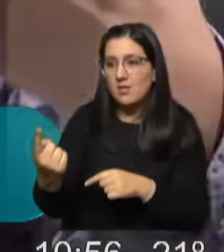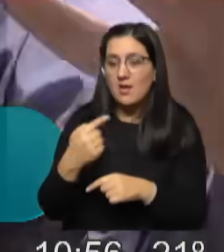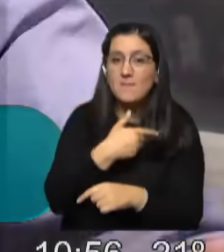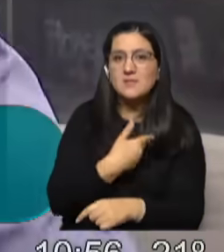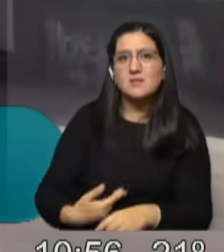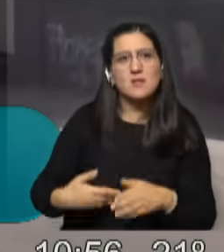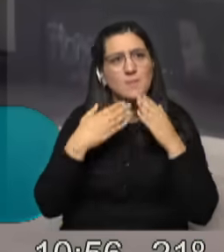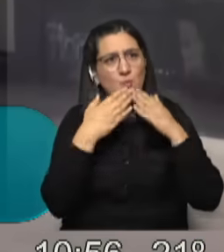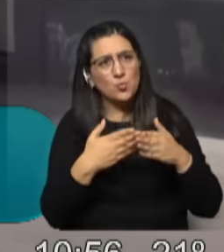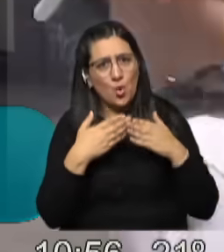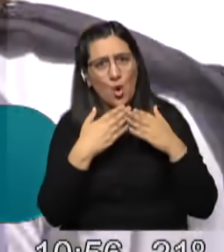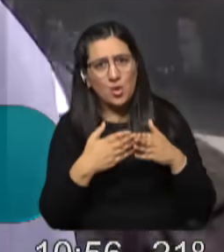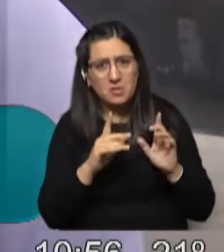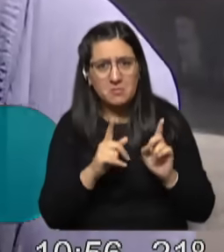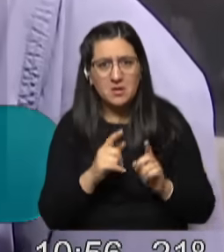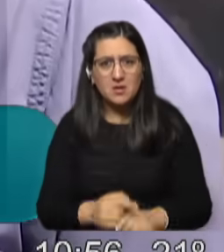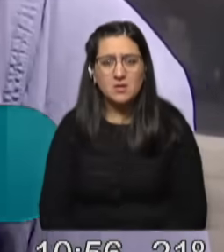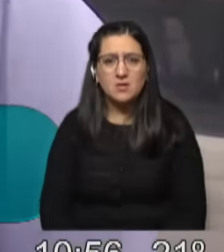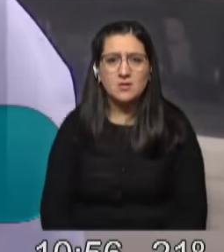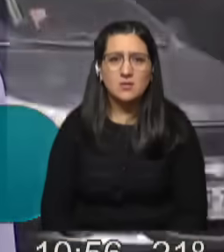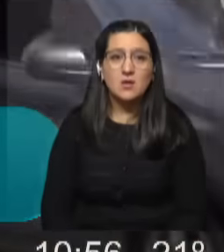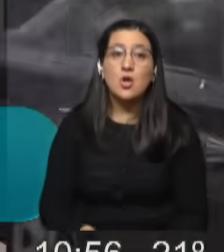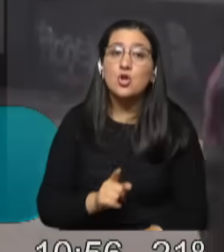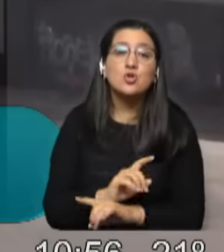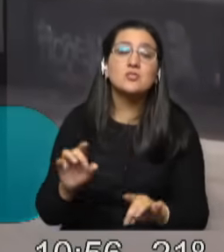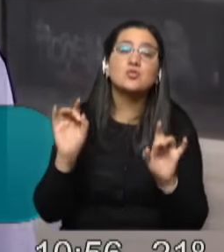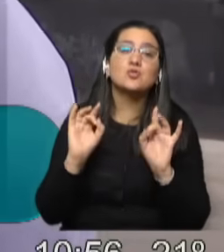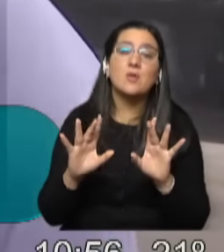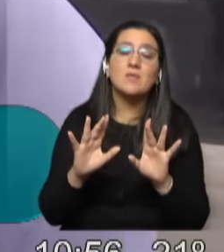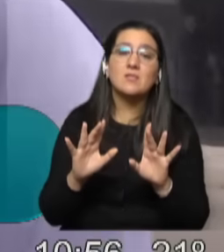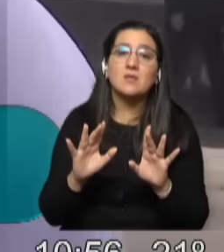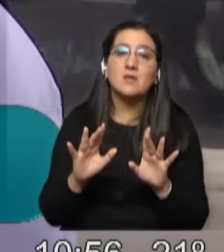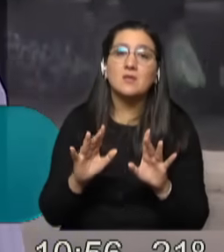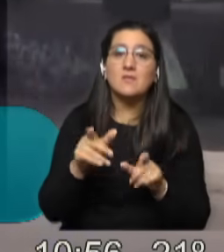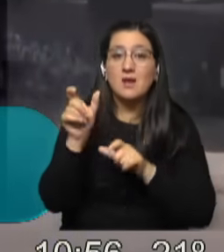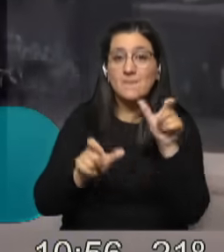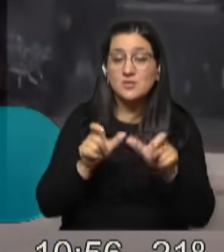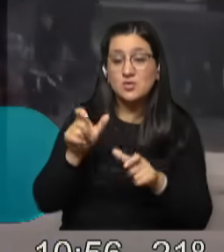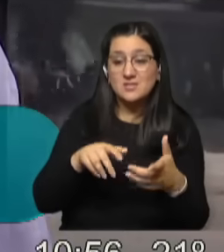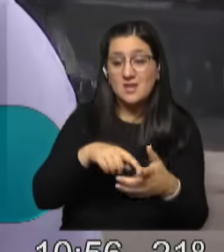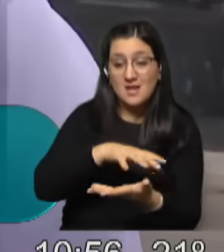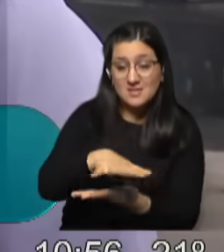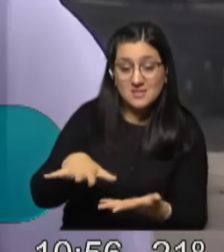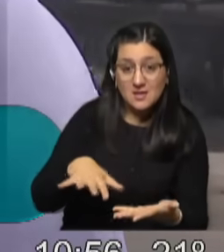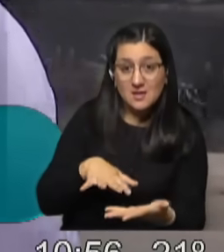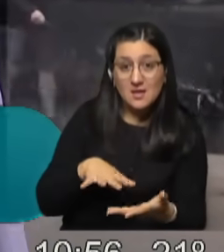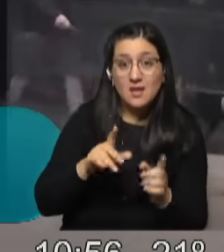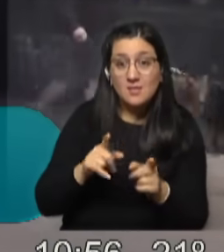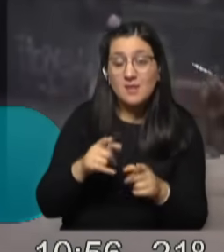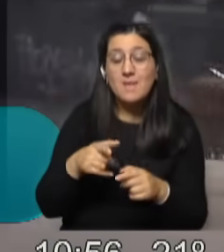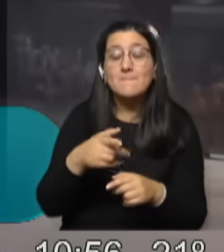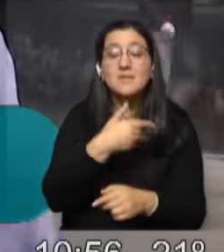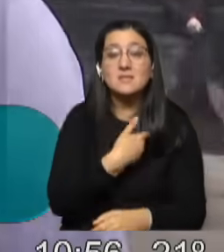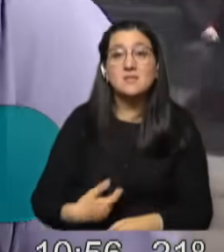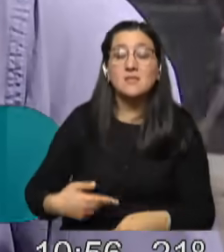presidente preguntó en esa entrevista. Claro, no solamente, a ver, como vos decís, estaban las personas en la sala, sino que el presidente nombra a alguien que